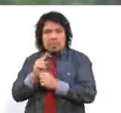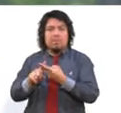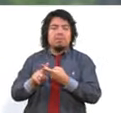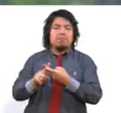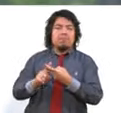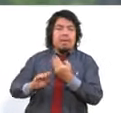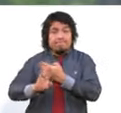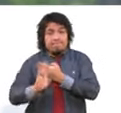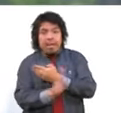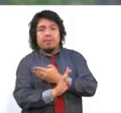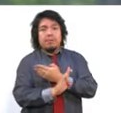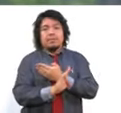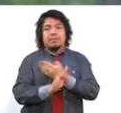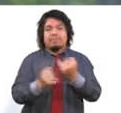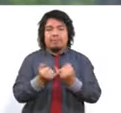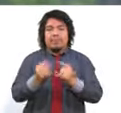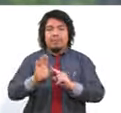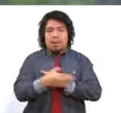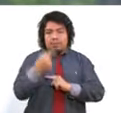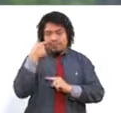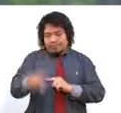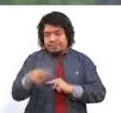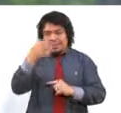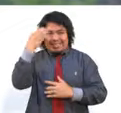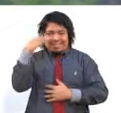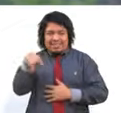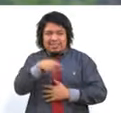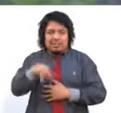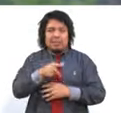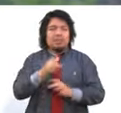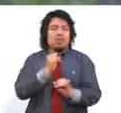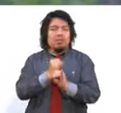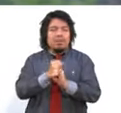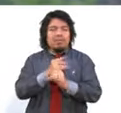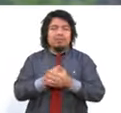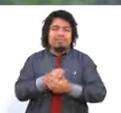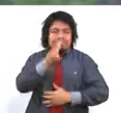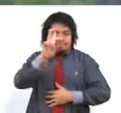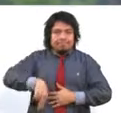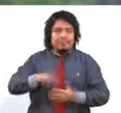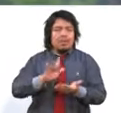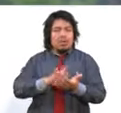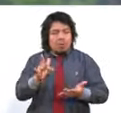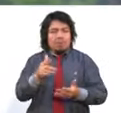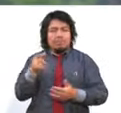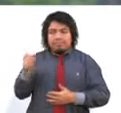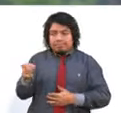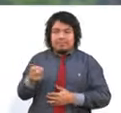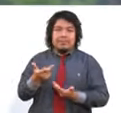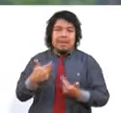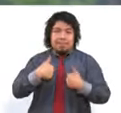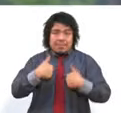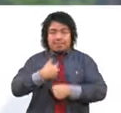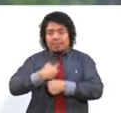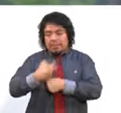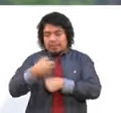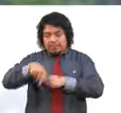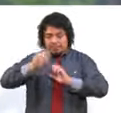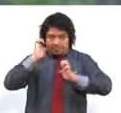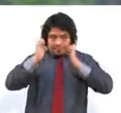se previene la comisión de delitos en la red. Agradezco nuevamente la invitación a esta